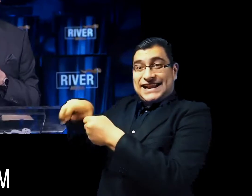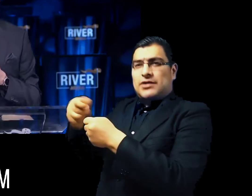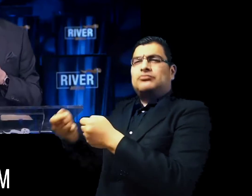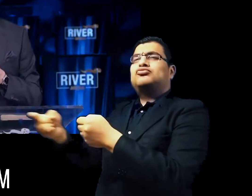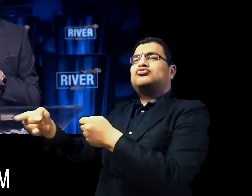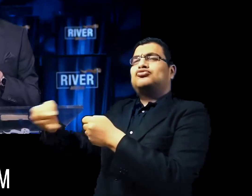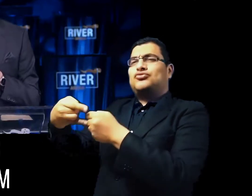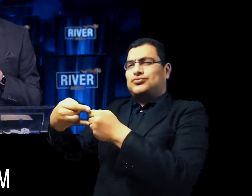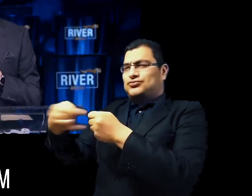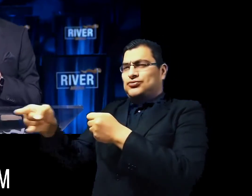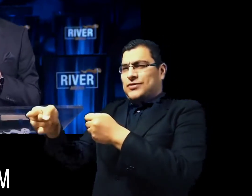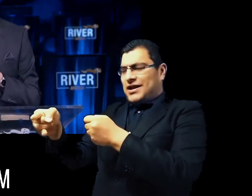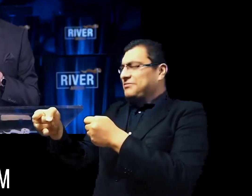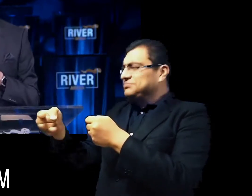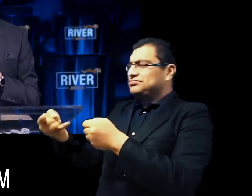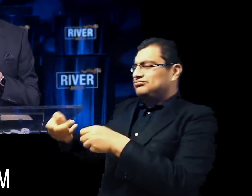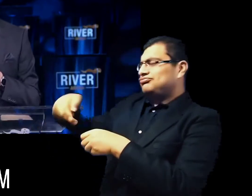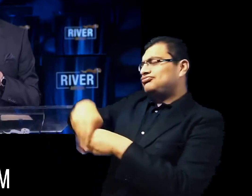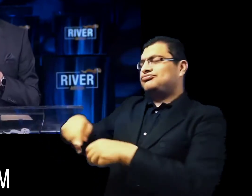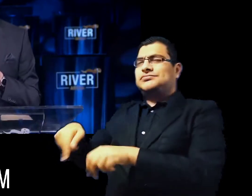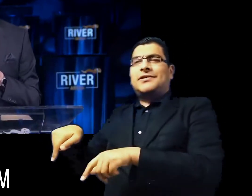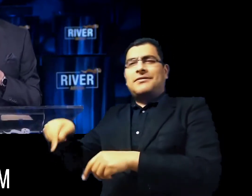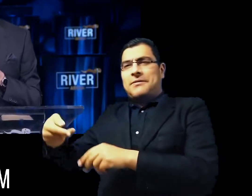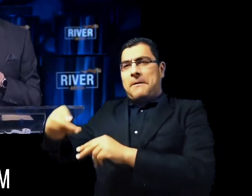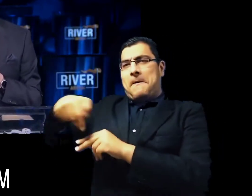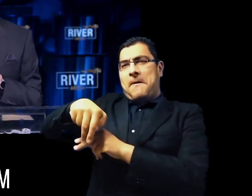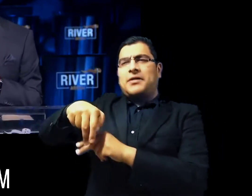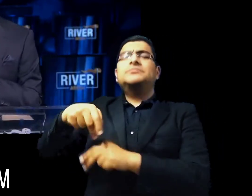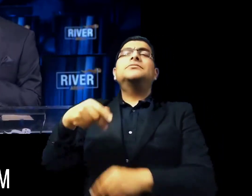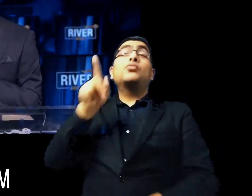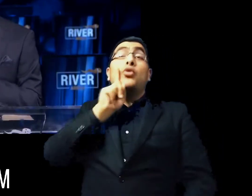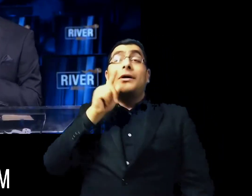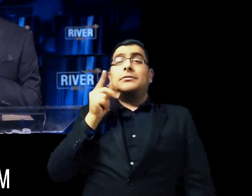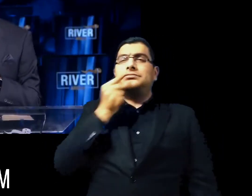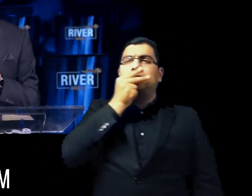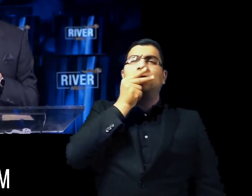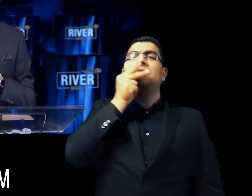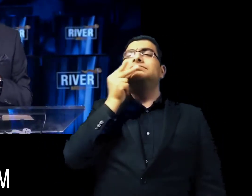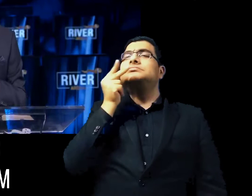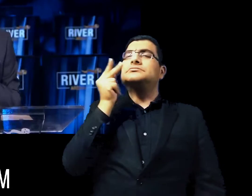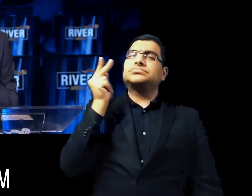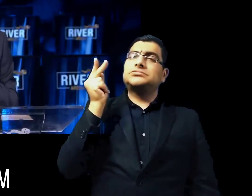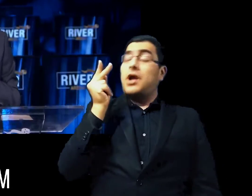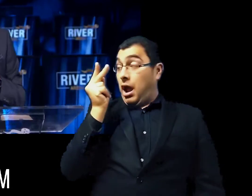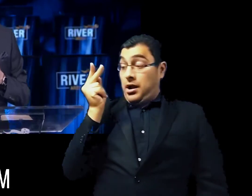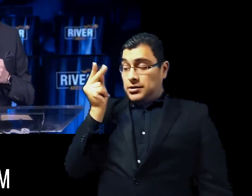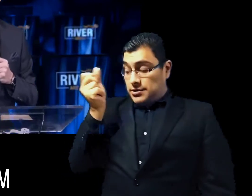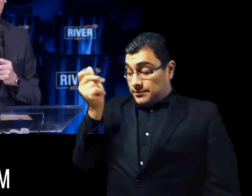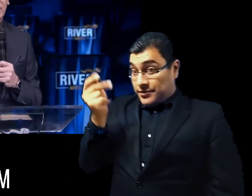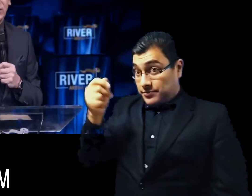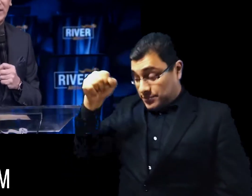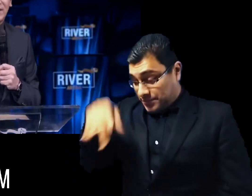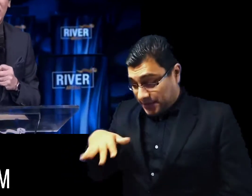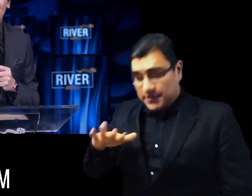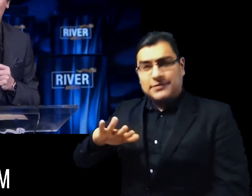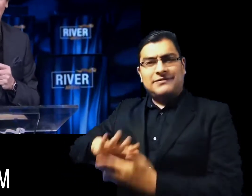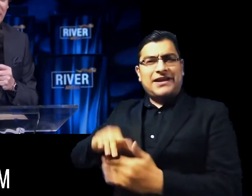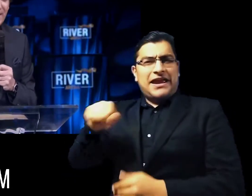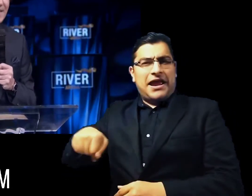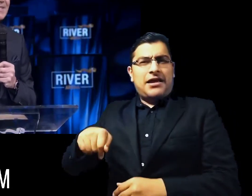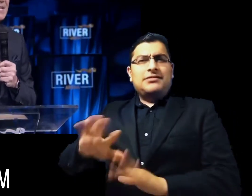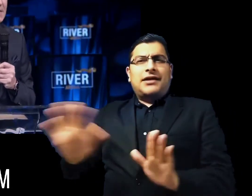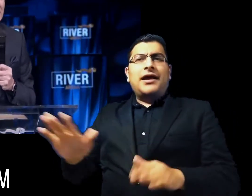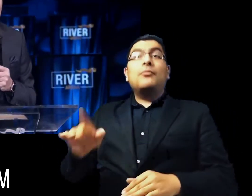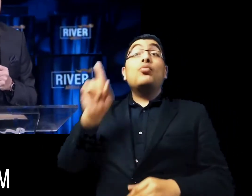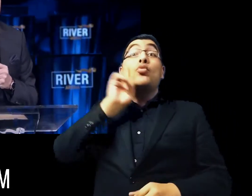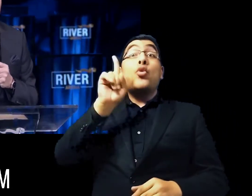auto con la misma mano que sostenía su cigarrillo, así que apagó el cigarrillo ahí cerquita de donde estacionó,